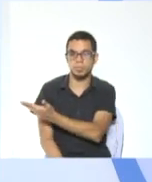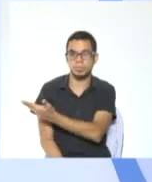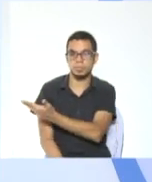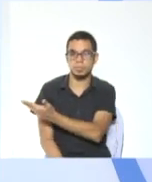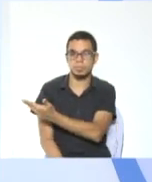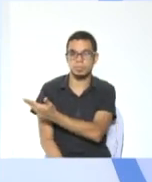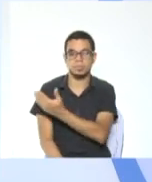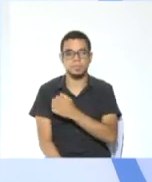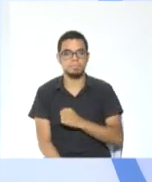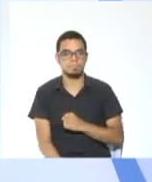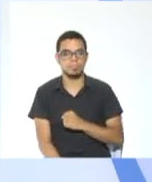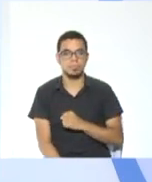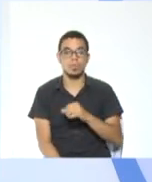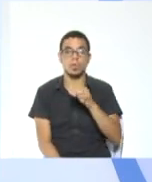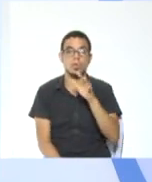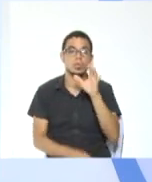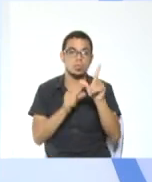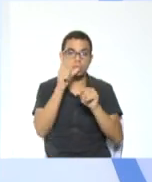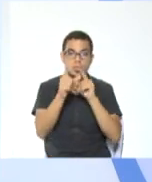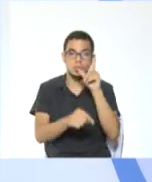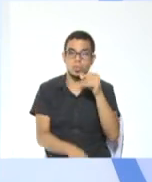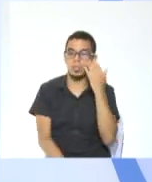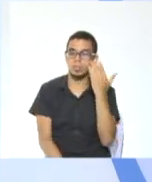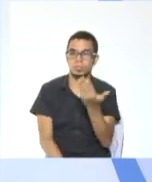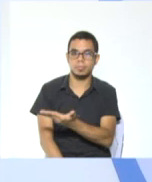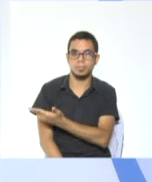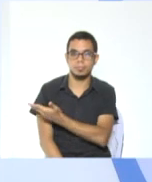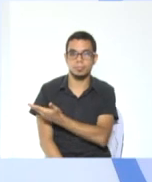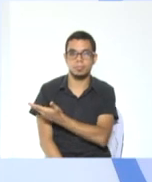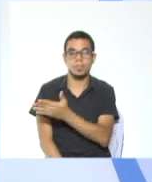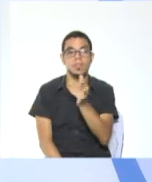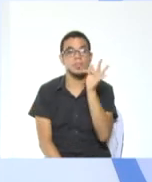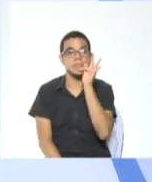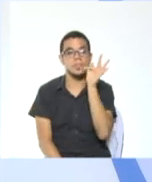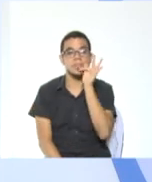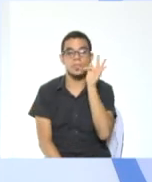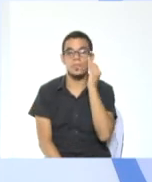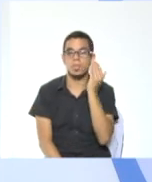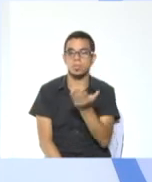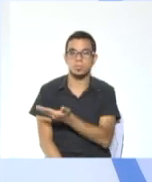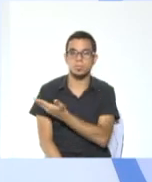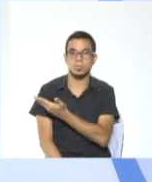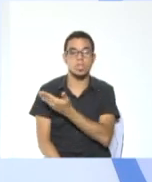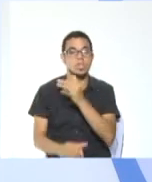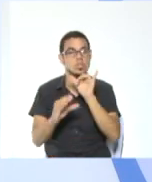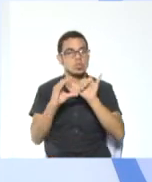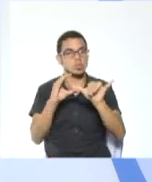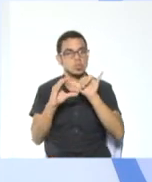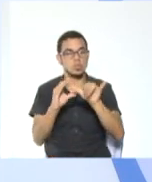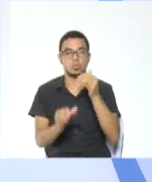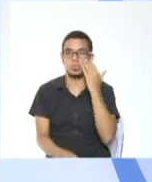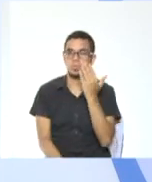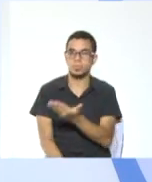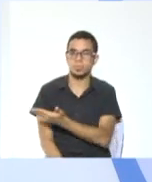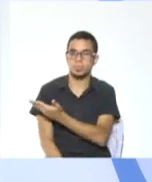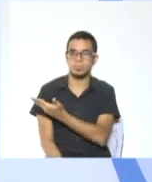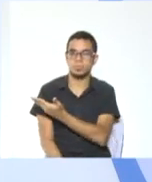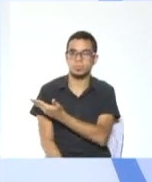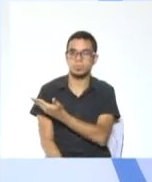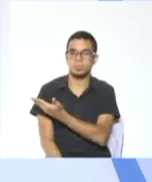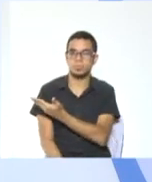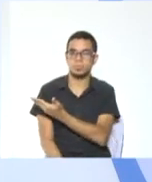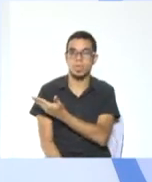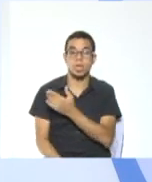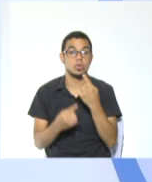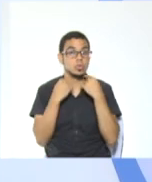Oficial, por Twitter Vive TV Oficial 1, por Facebook Vive Televisión y por YouTube Vive TV Oficial, para que no se